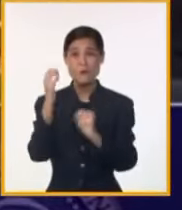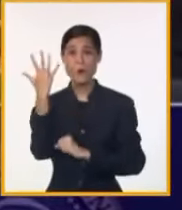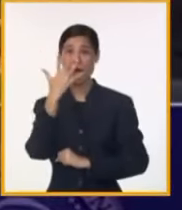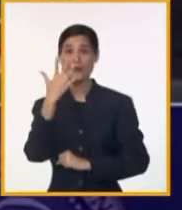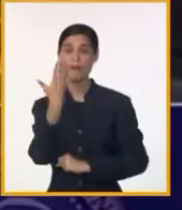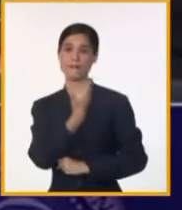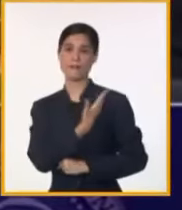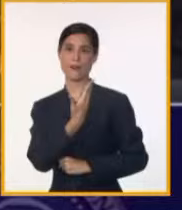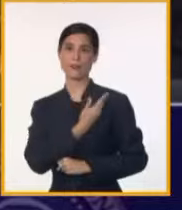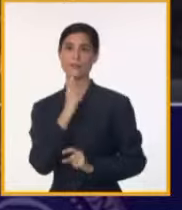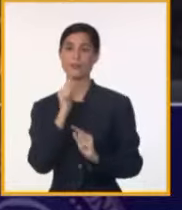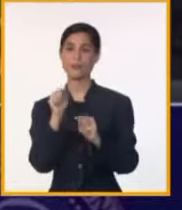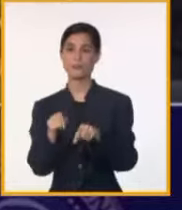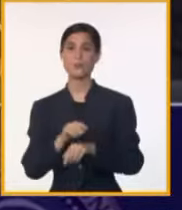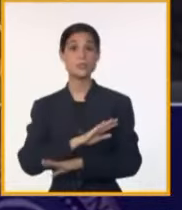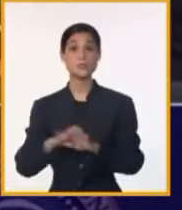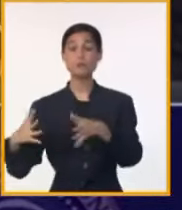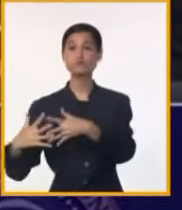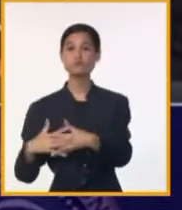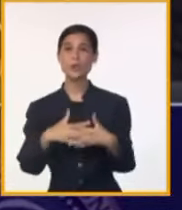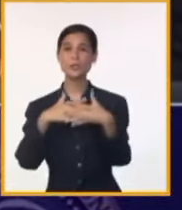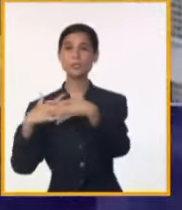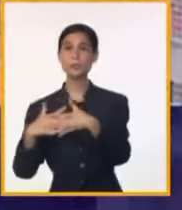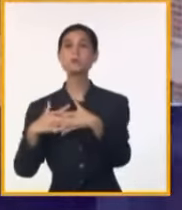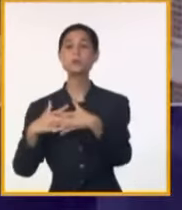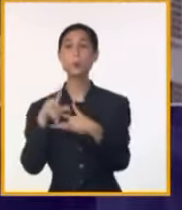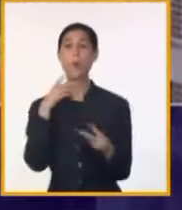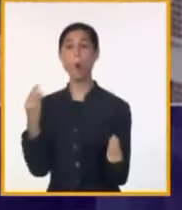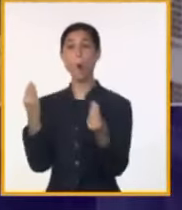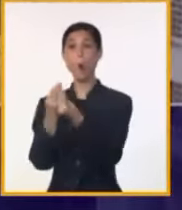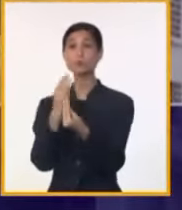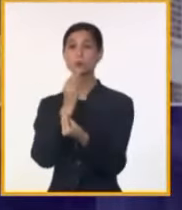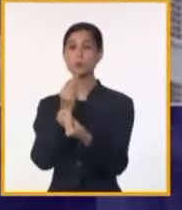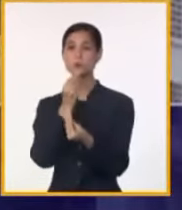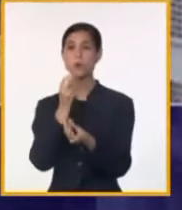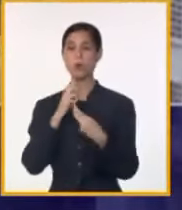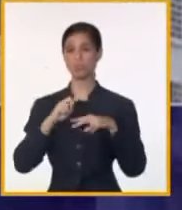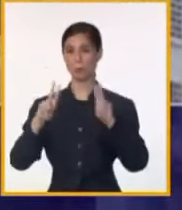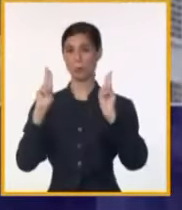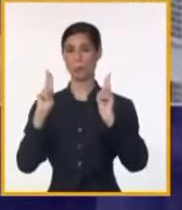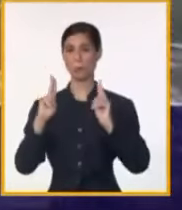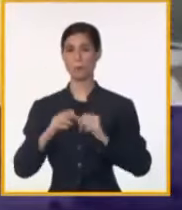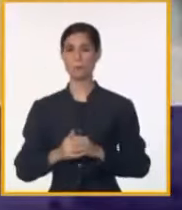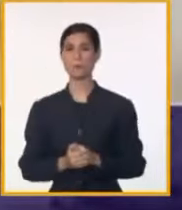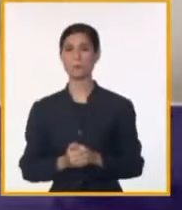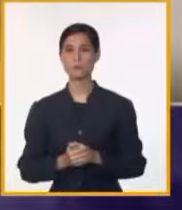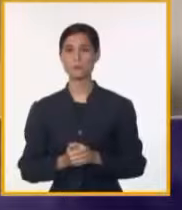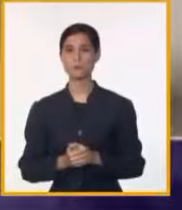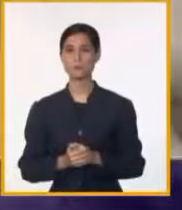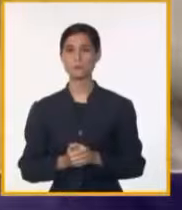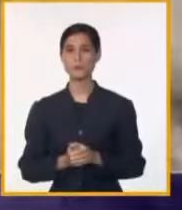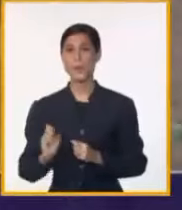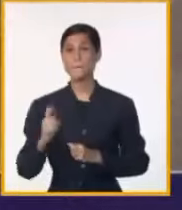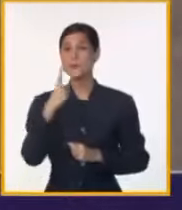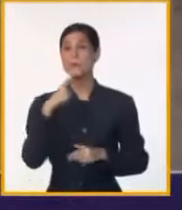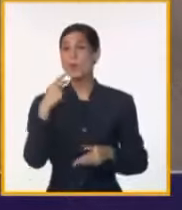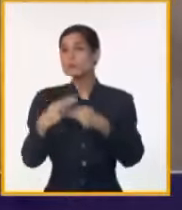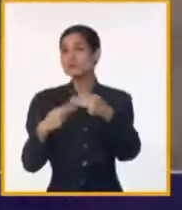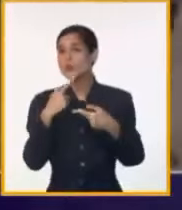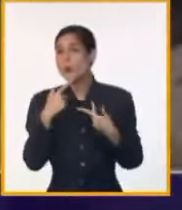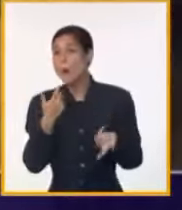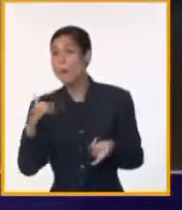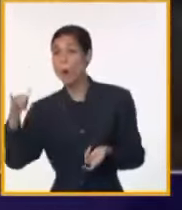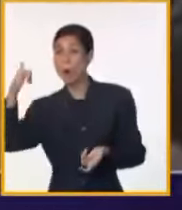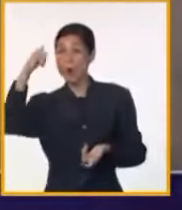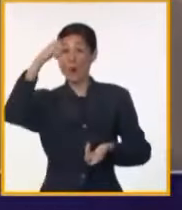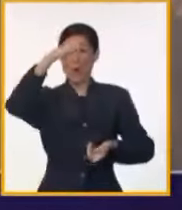gaza Estados Unidos estaba de su lado primero desde el aire y después con una invasión terrestre en un año